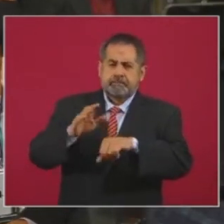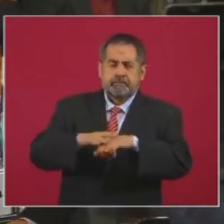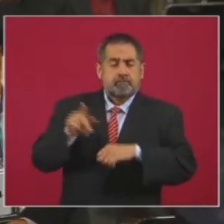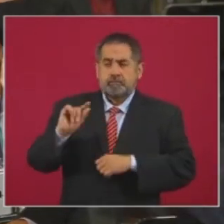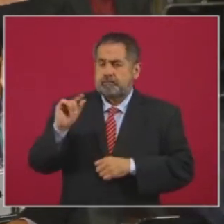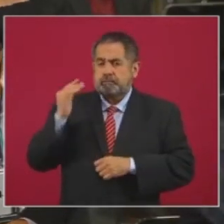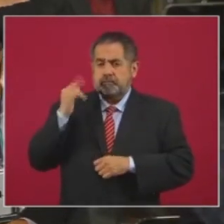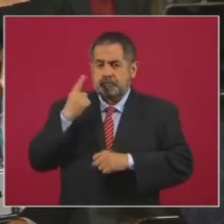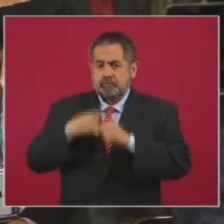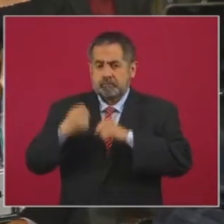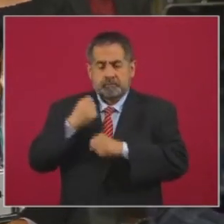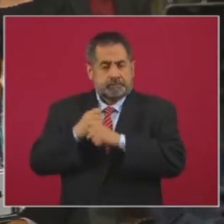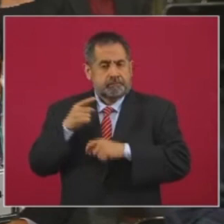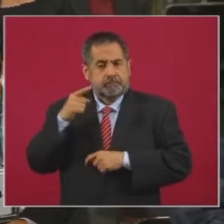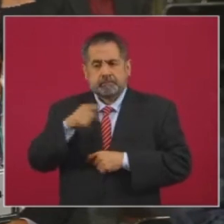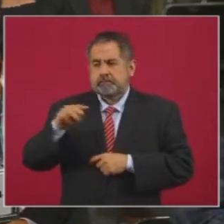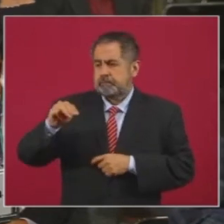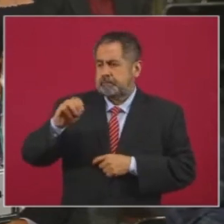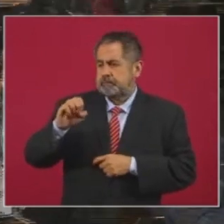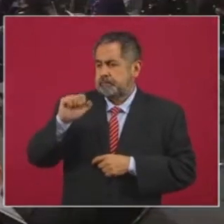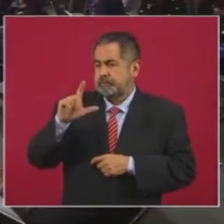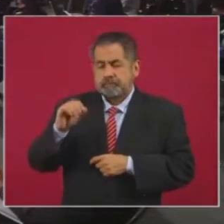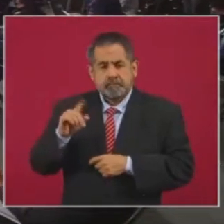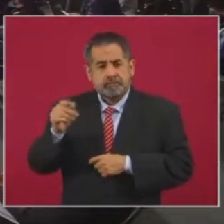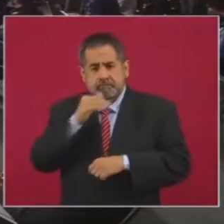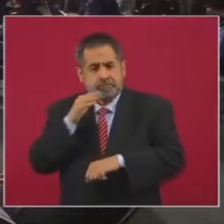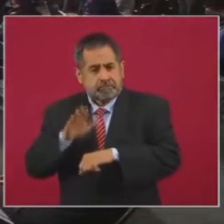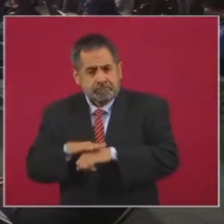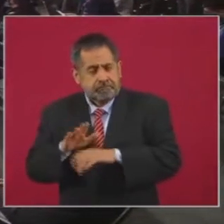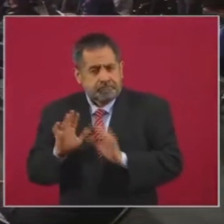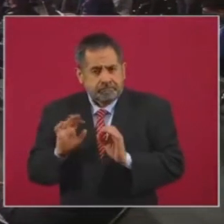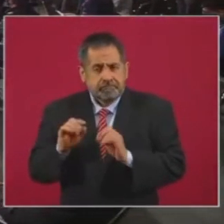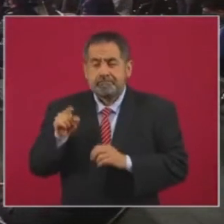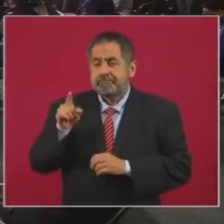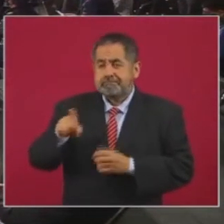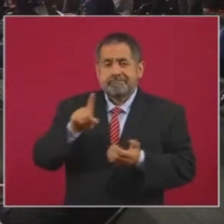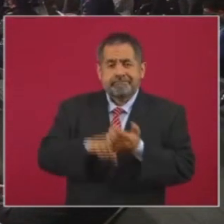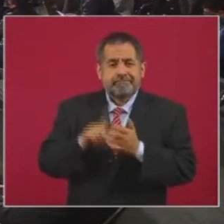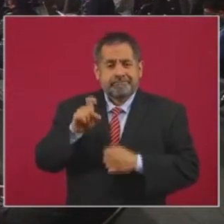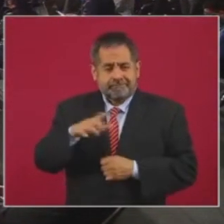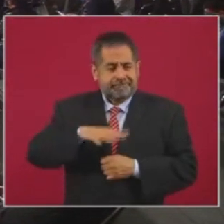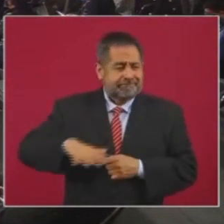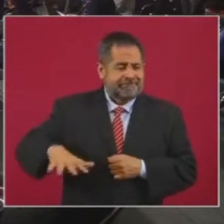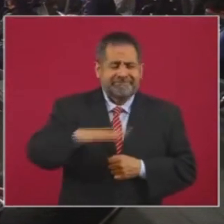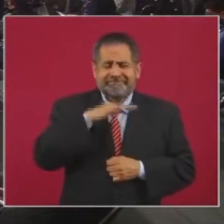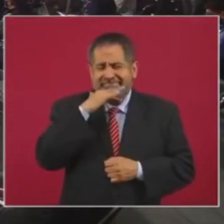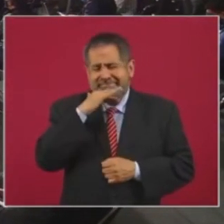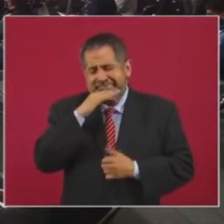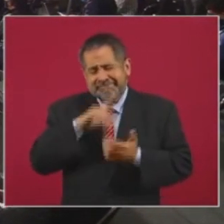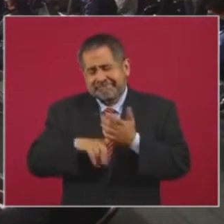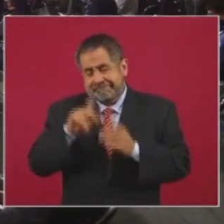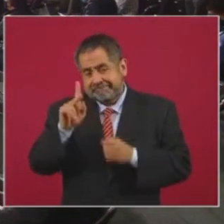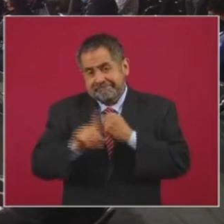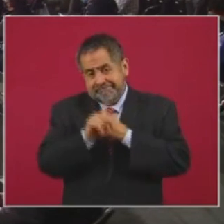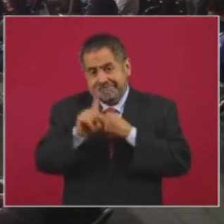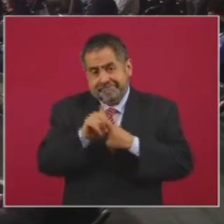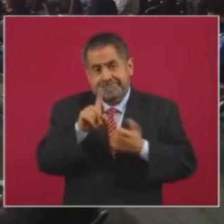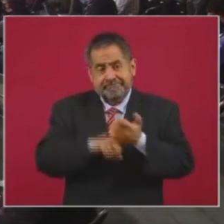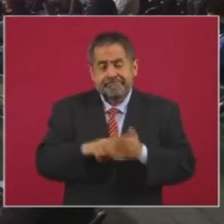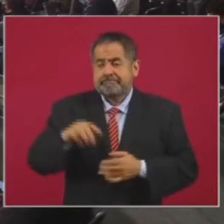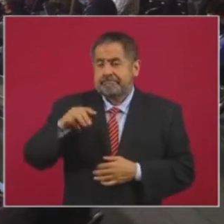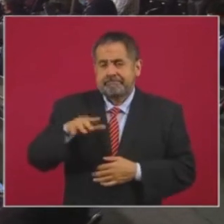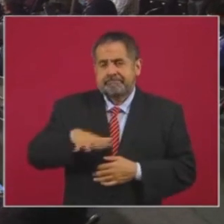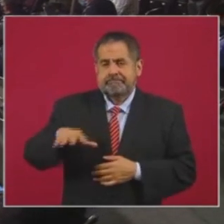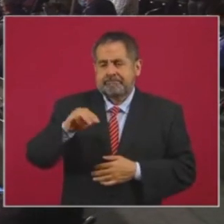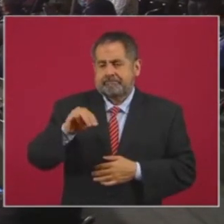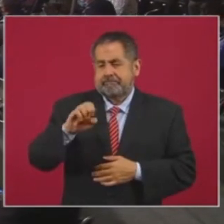usted el año pasado a Amealco, no le señalaron que hay un grave problema ahí con el agua en Amealco y sobre todo también con